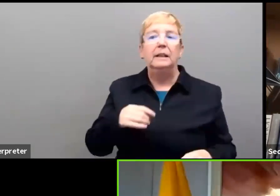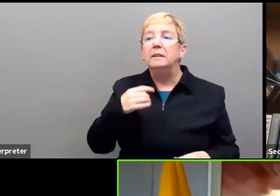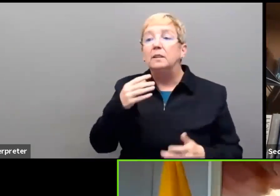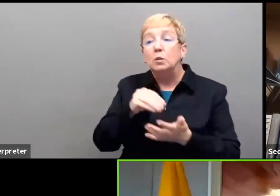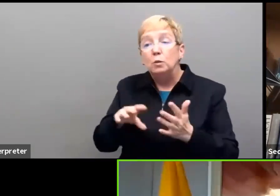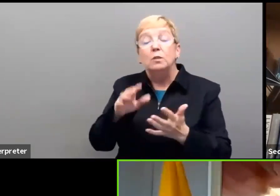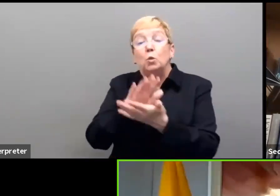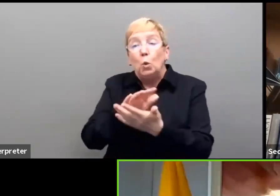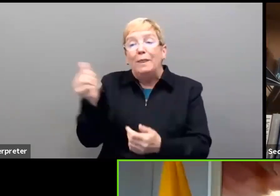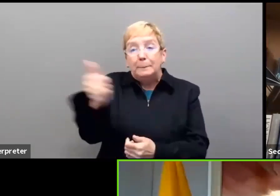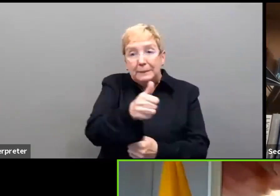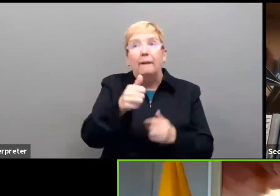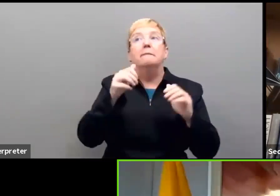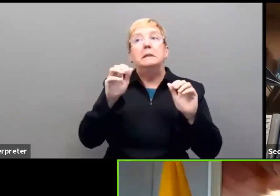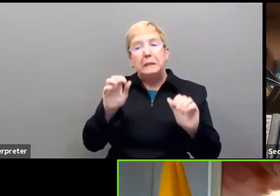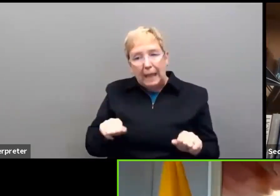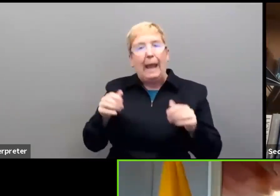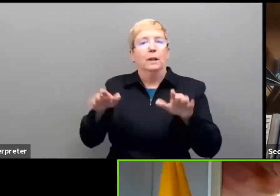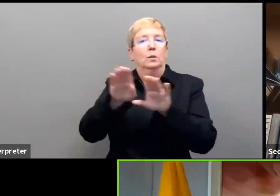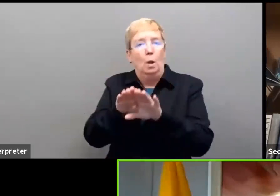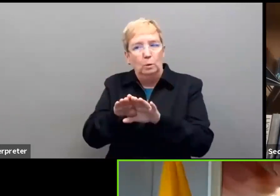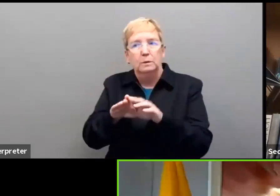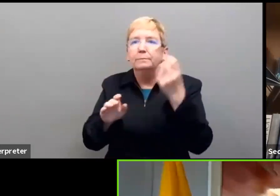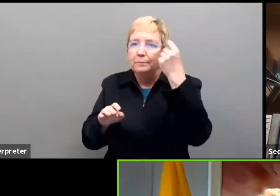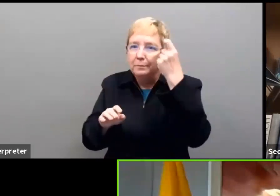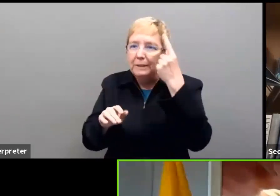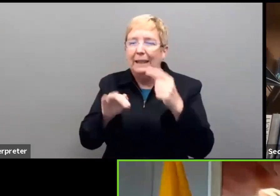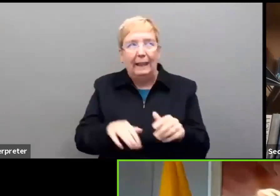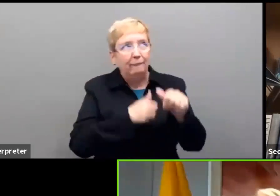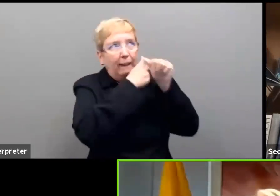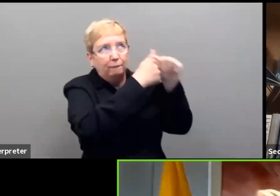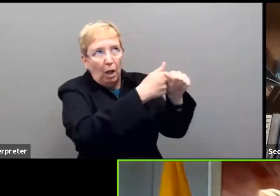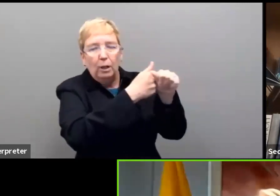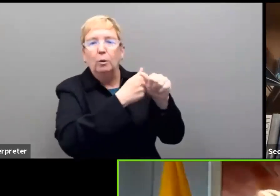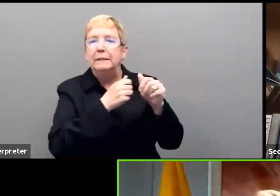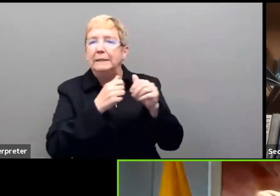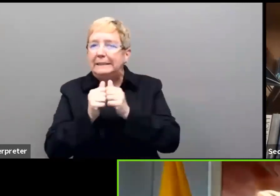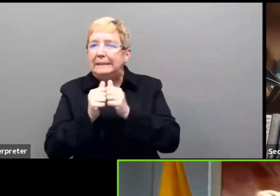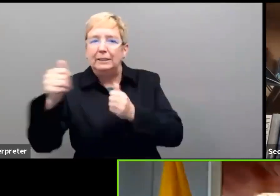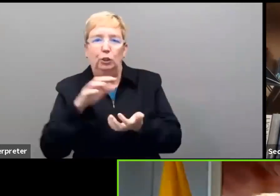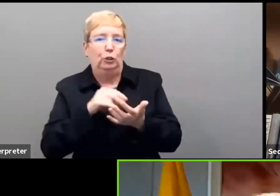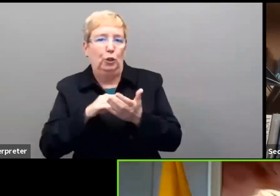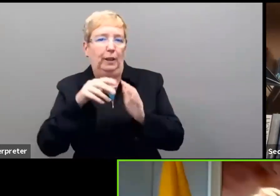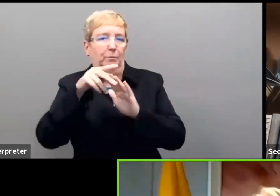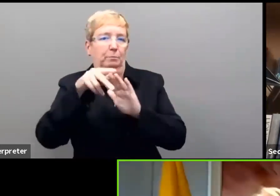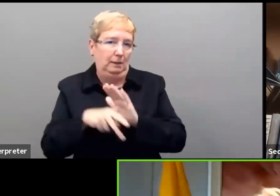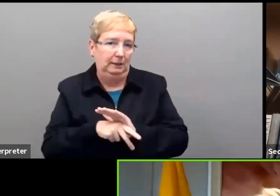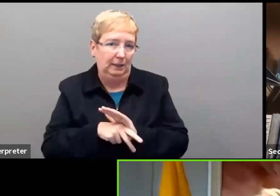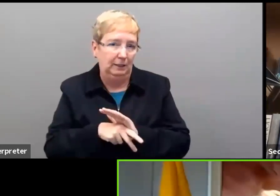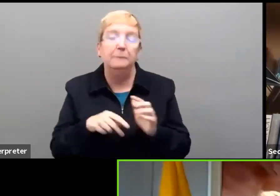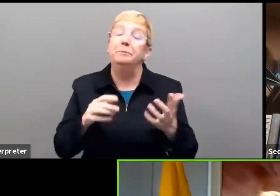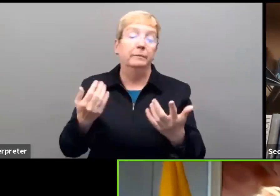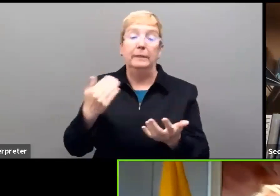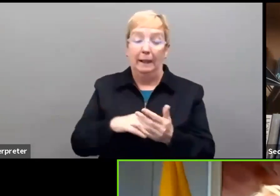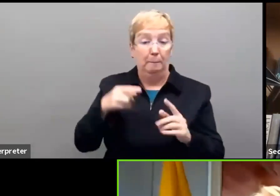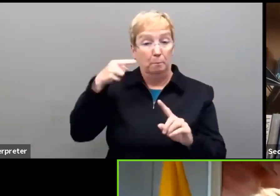lo fue la última vez. Y en cuanto a las escuelas A-Schools, es decir,